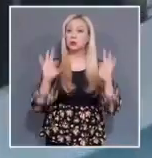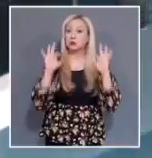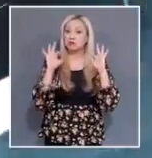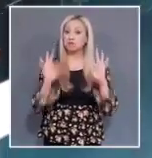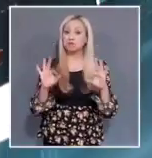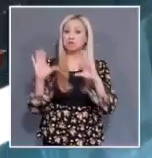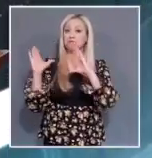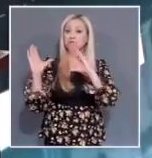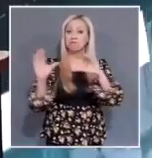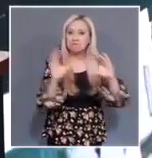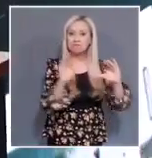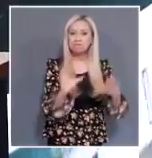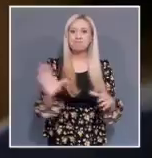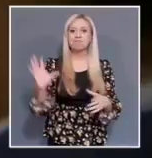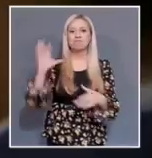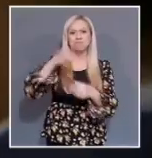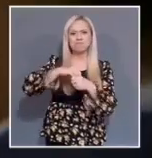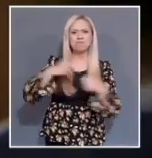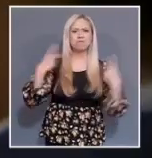inclusión de audiencias.